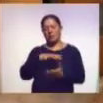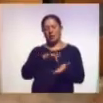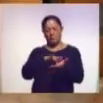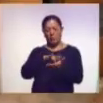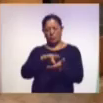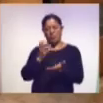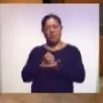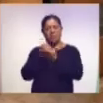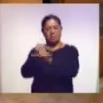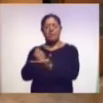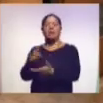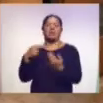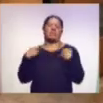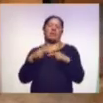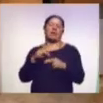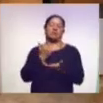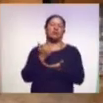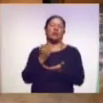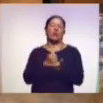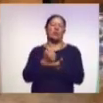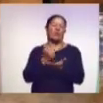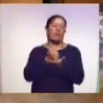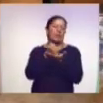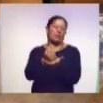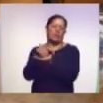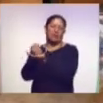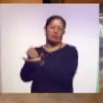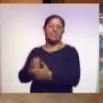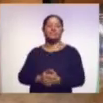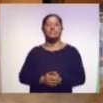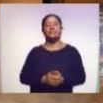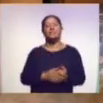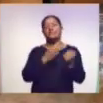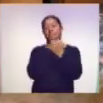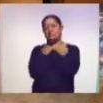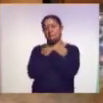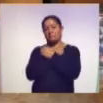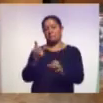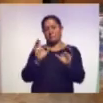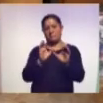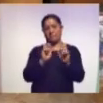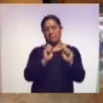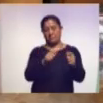también de esta educativa, logramos la certificación en lo que es